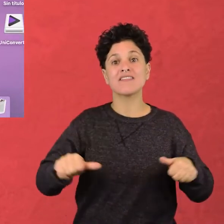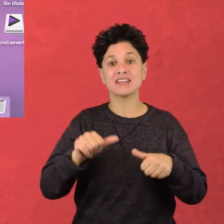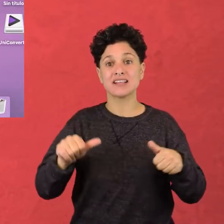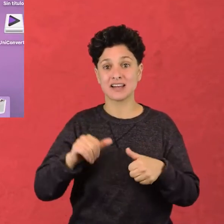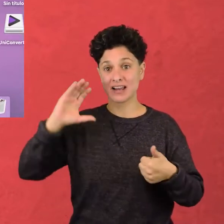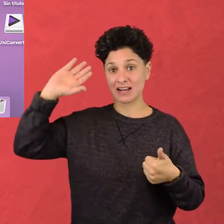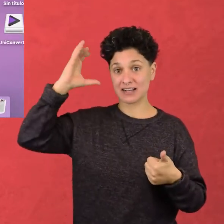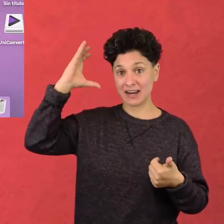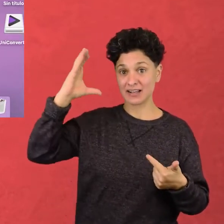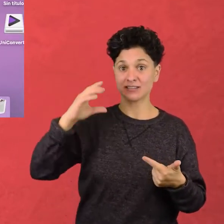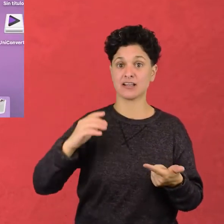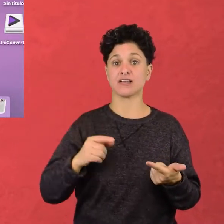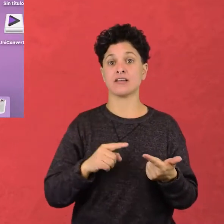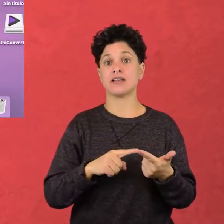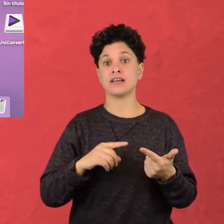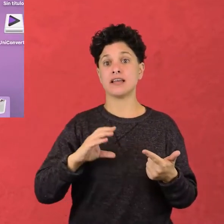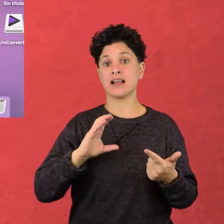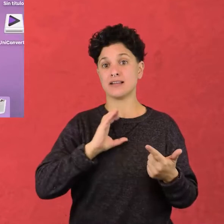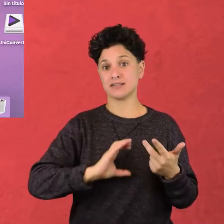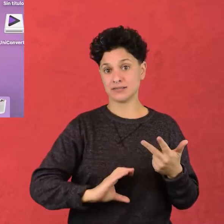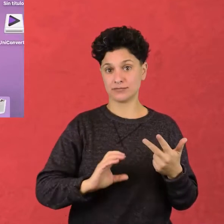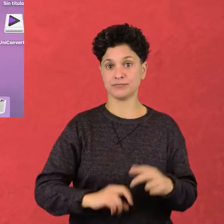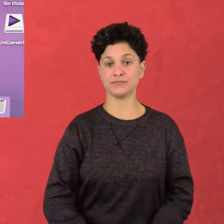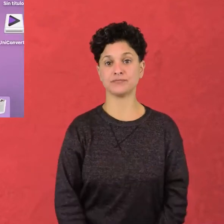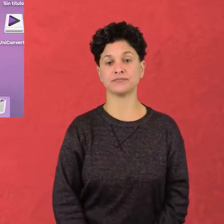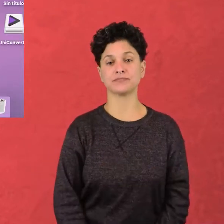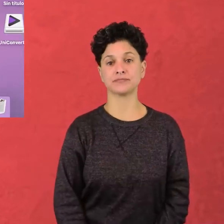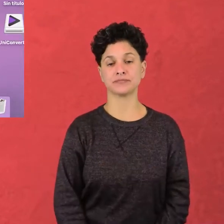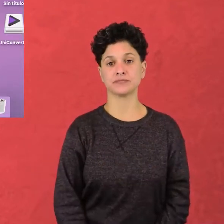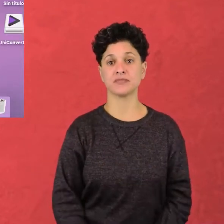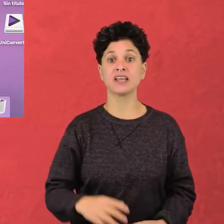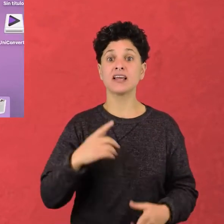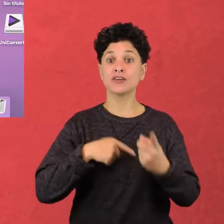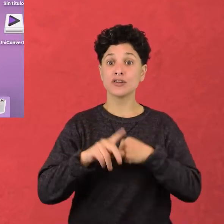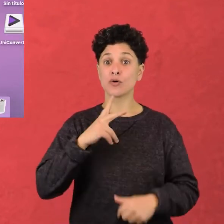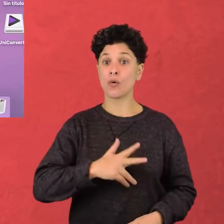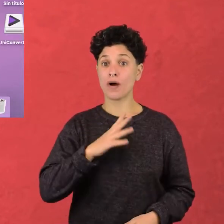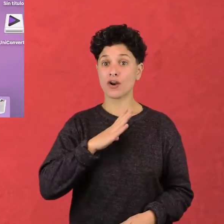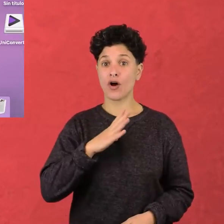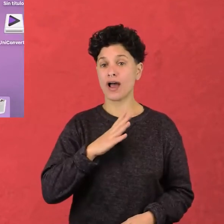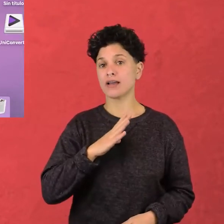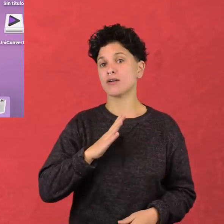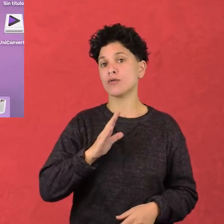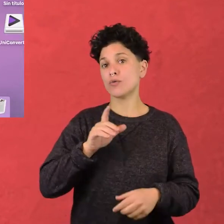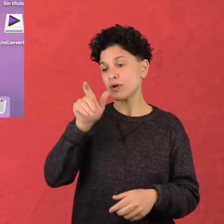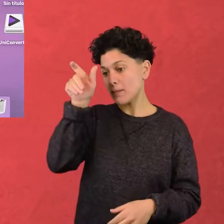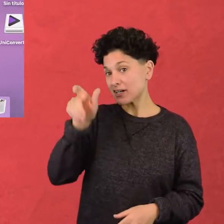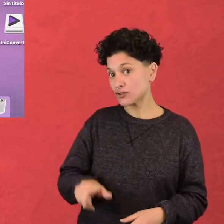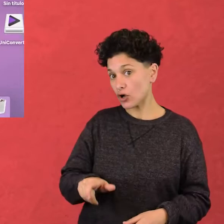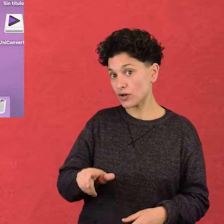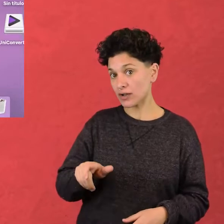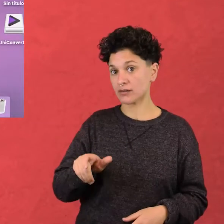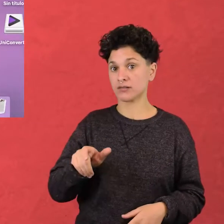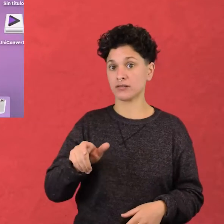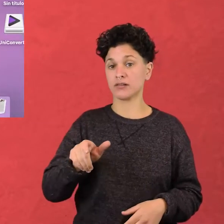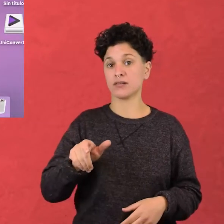por decirlo de otra manera, es un ser que tiene dos dimensiones: una dimensión fenoménica, que ya estudiamos